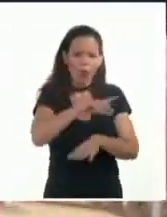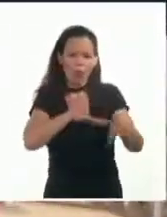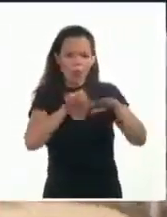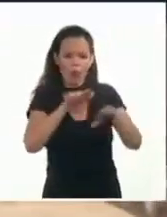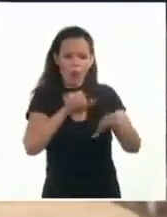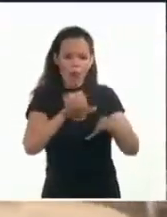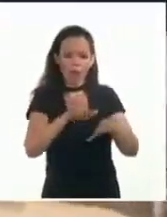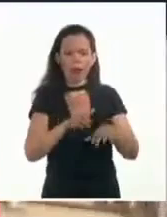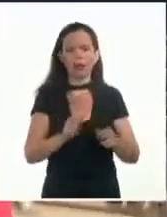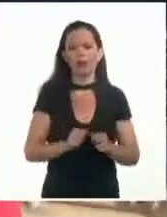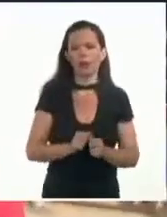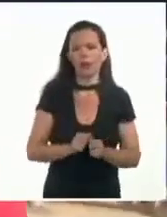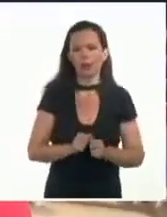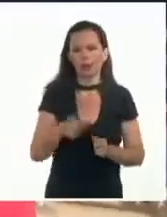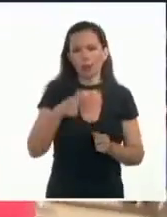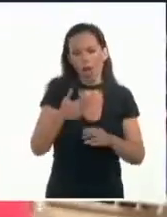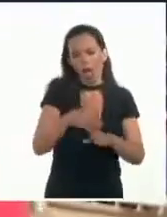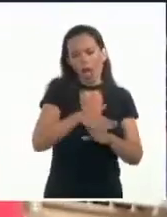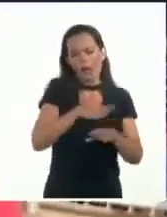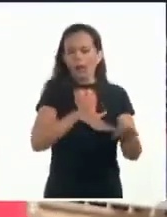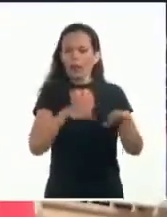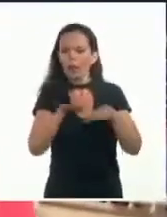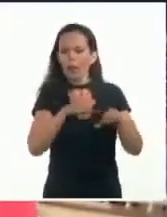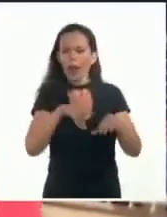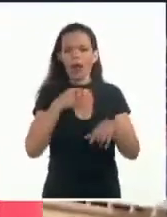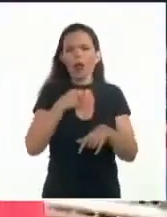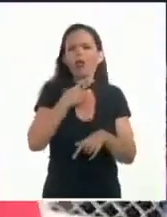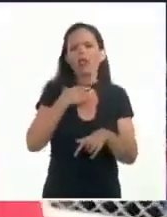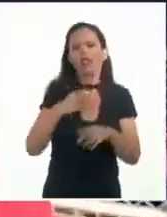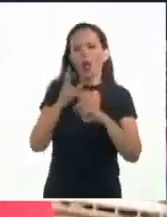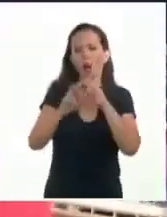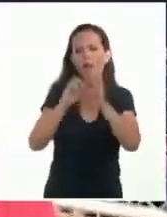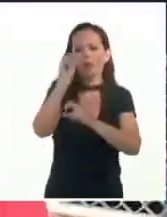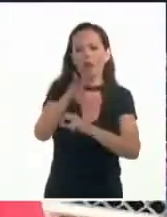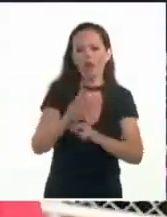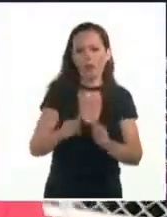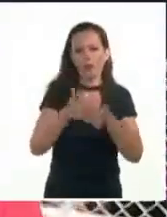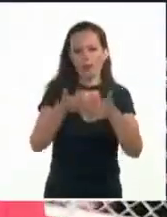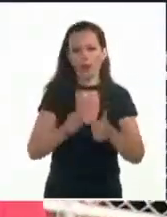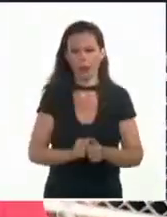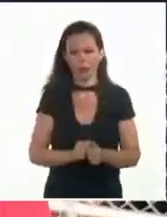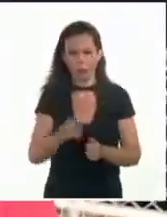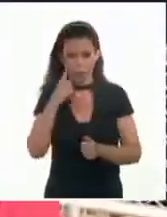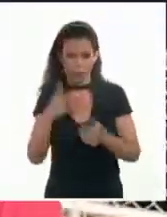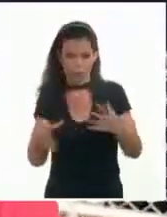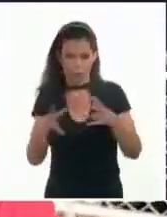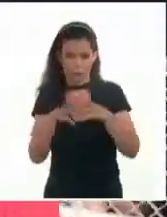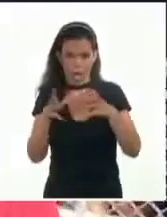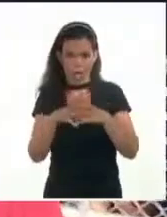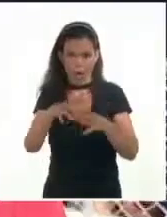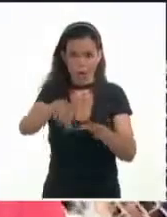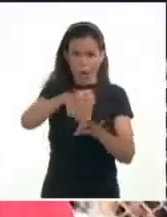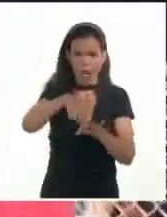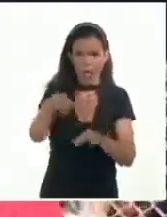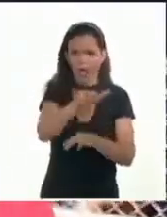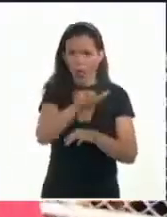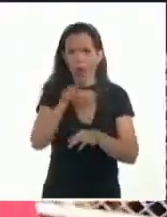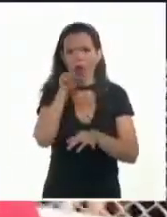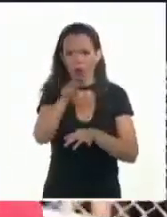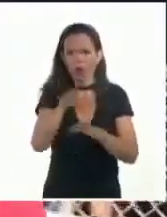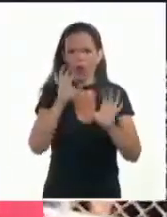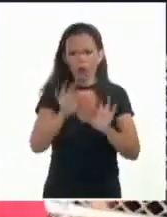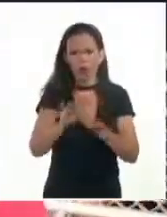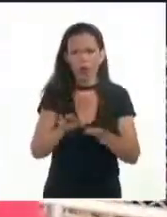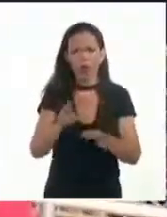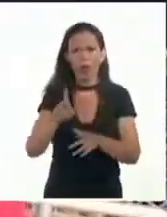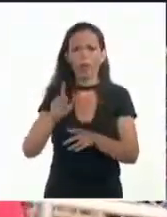con la gracia de Dios, salir a pichar, ansioso de pichar, de hacer las cosas bien. En la isla te hemos visto también con esta responsabilidad de ser cerrador. ¿Te gusta esta función? Sí, sí.